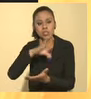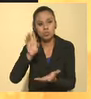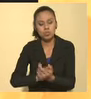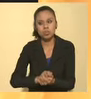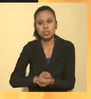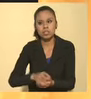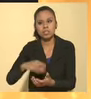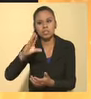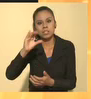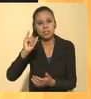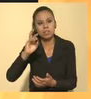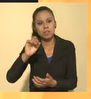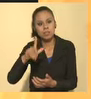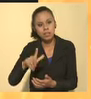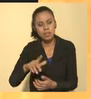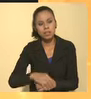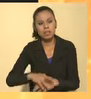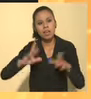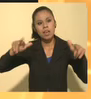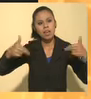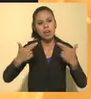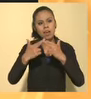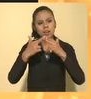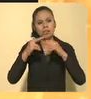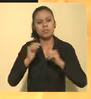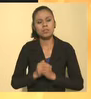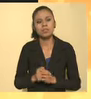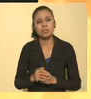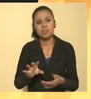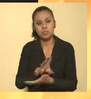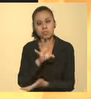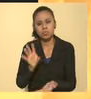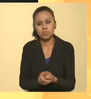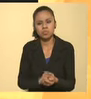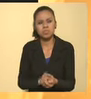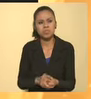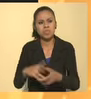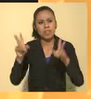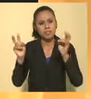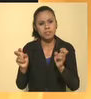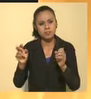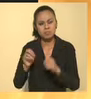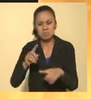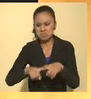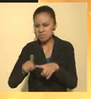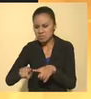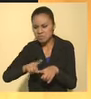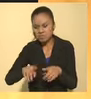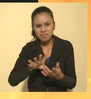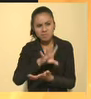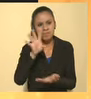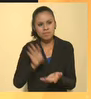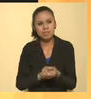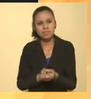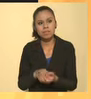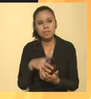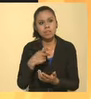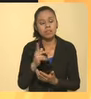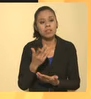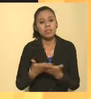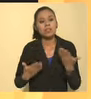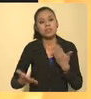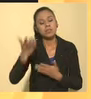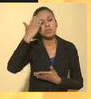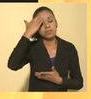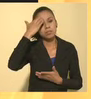civil, puede ser una boda religiosa, puede ser una boda temática, miles de opciones. Pero bueno, en esta ocasión vamos a conocer